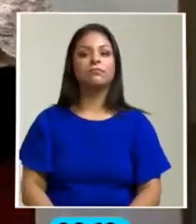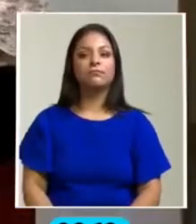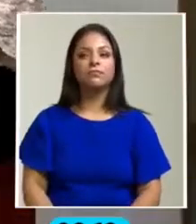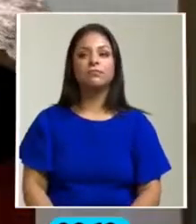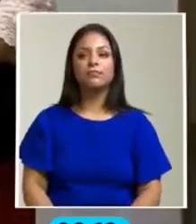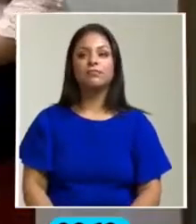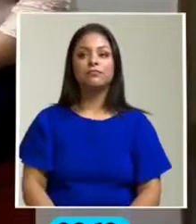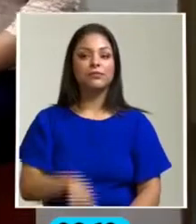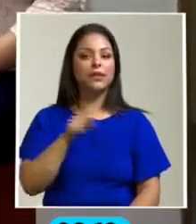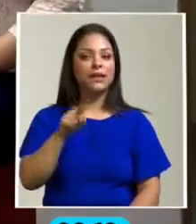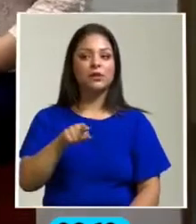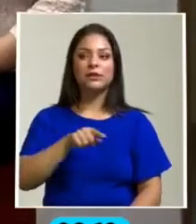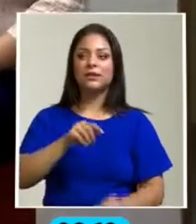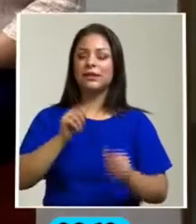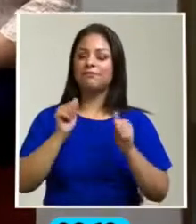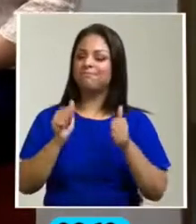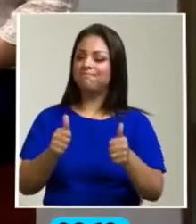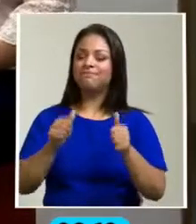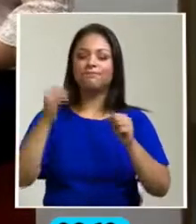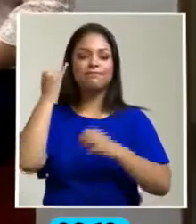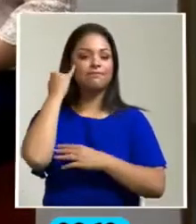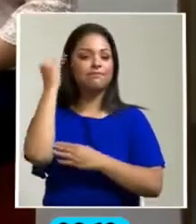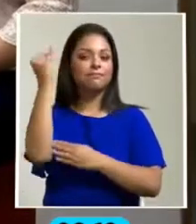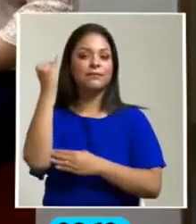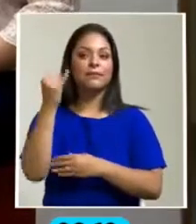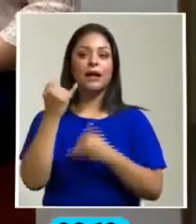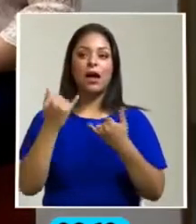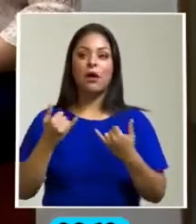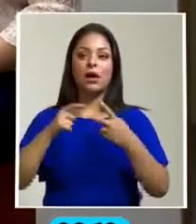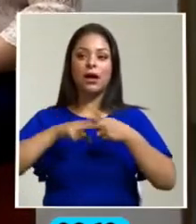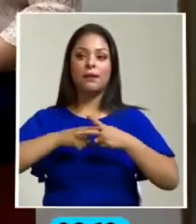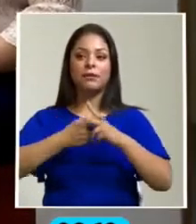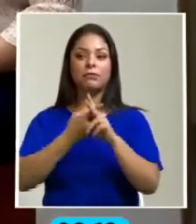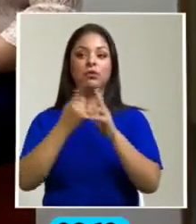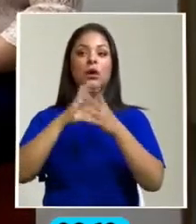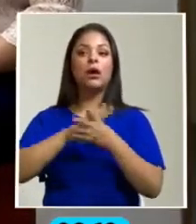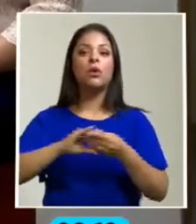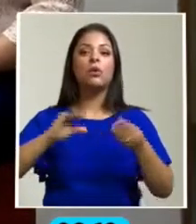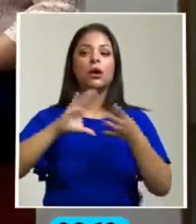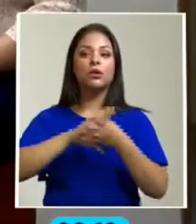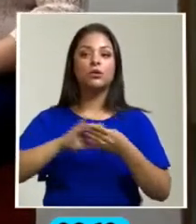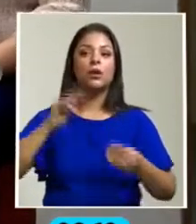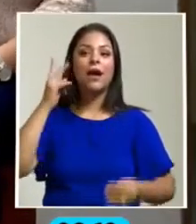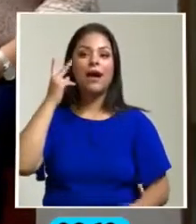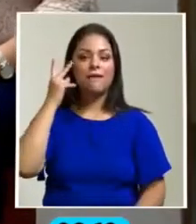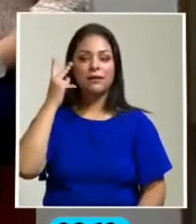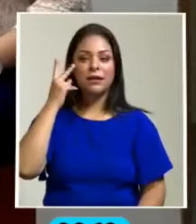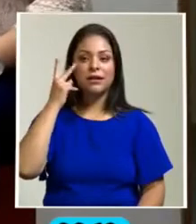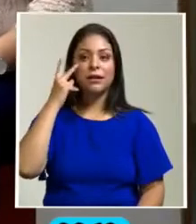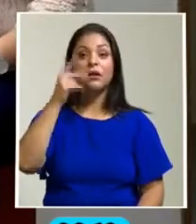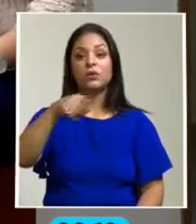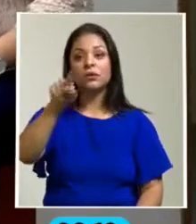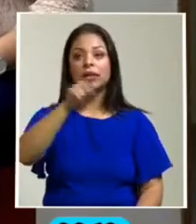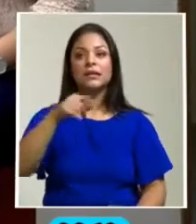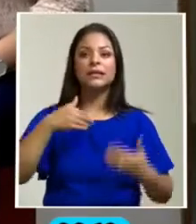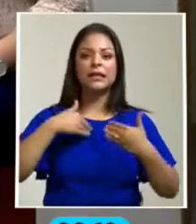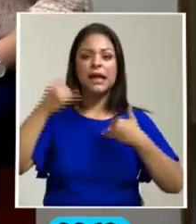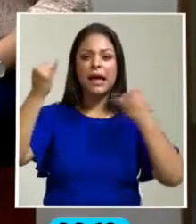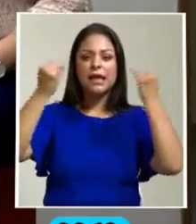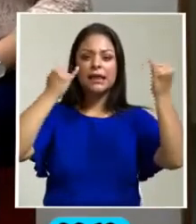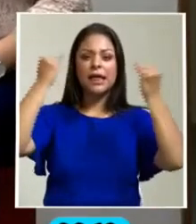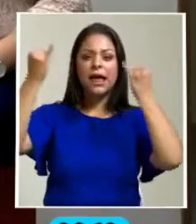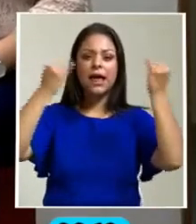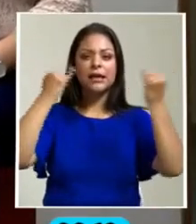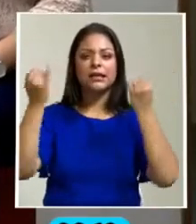estupenda idea. Exactamente. Genial. Entonces vamos a iniciar con el cuento, a ver qué es lo que trae. ¿Ustedes pudieron tener ideas de qué sería lo que trataba el